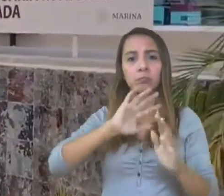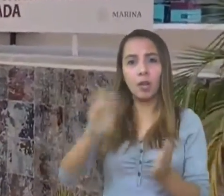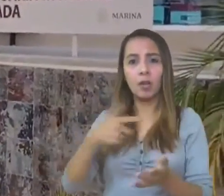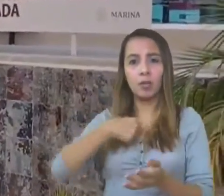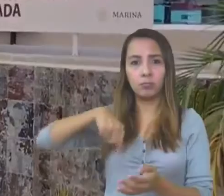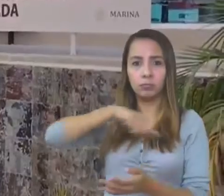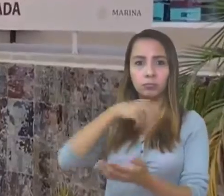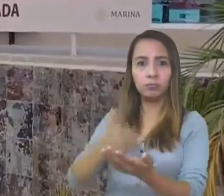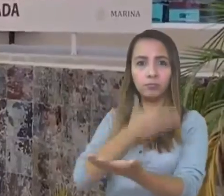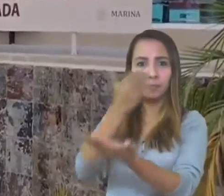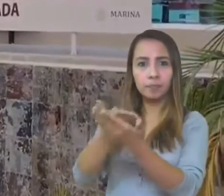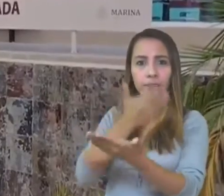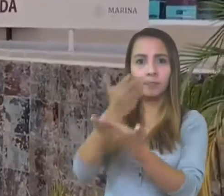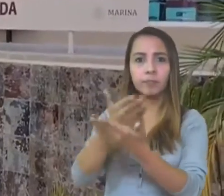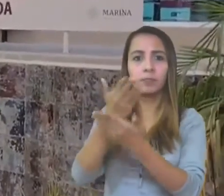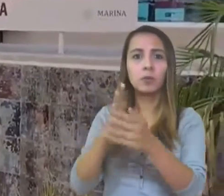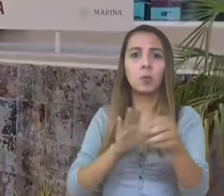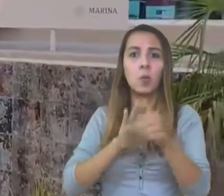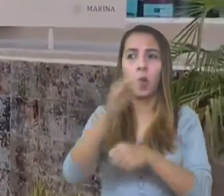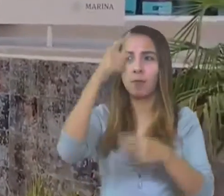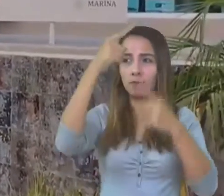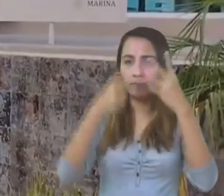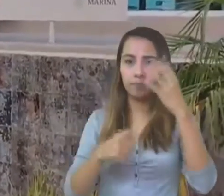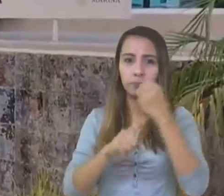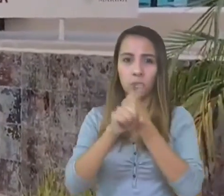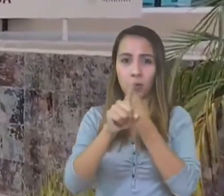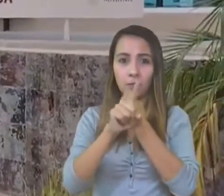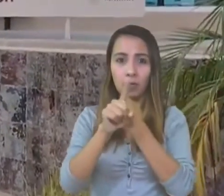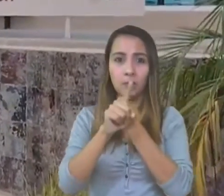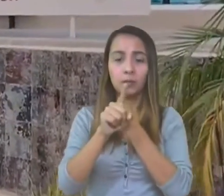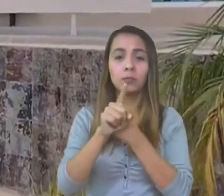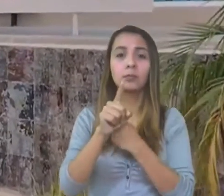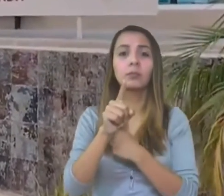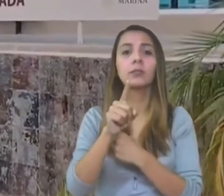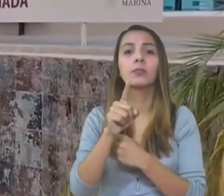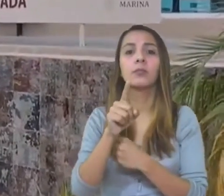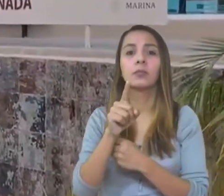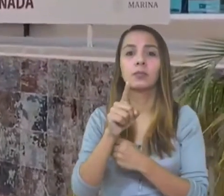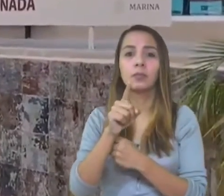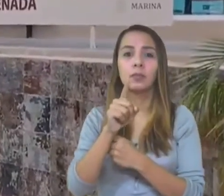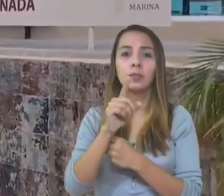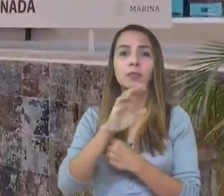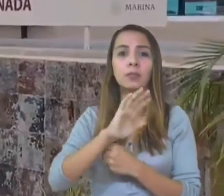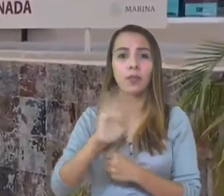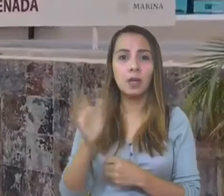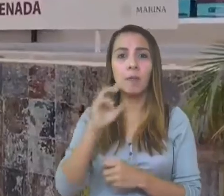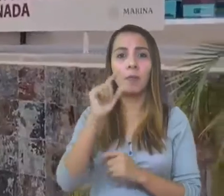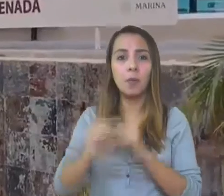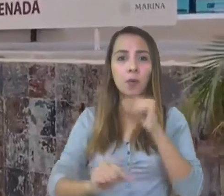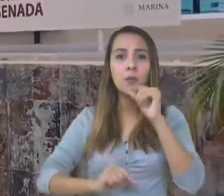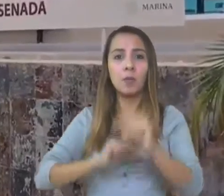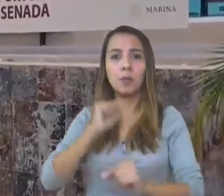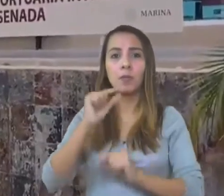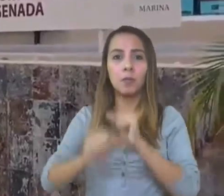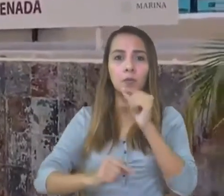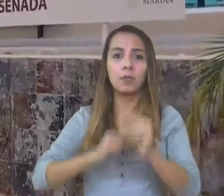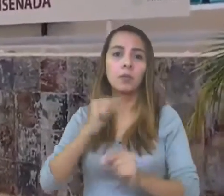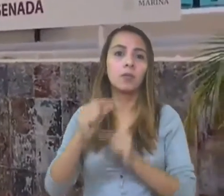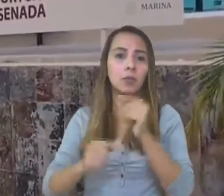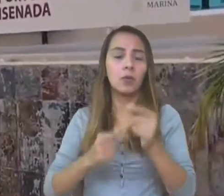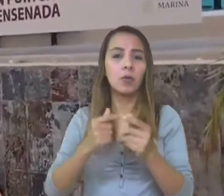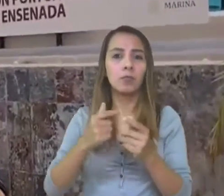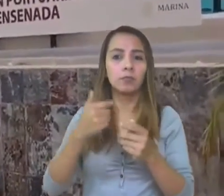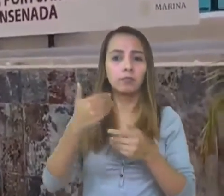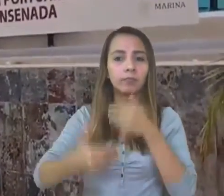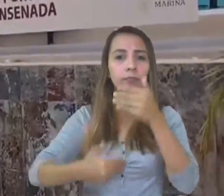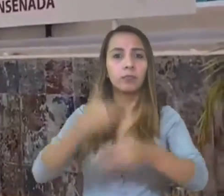traemos de los problemas. Vamos a irlos deshogando a poco para, vamos a